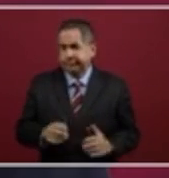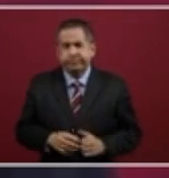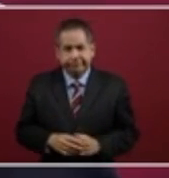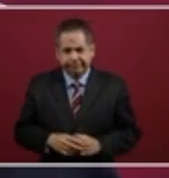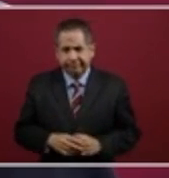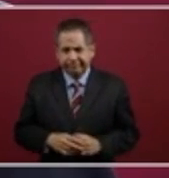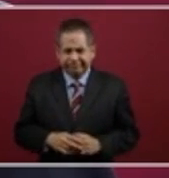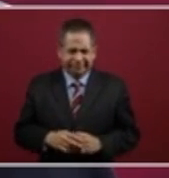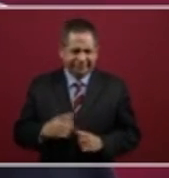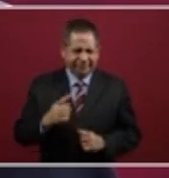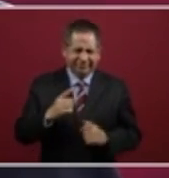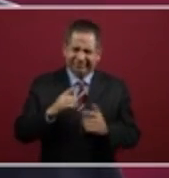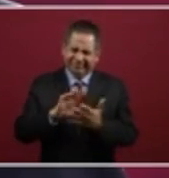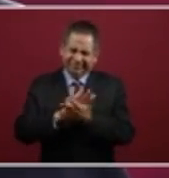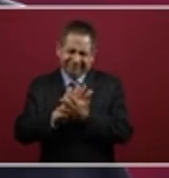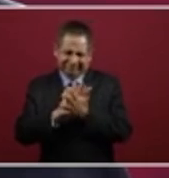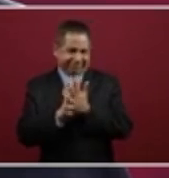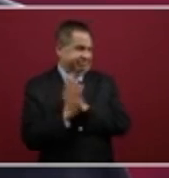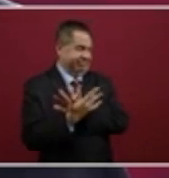de 180 grados.